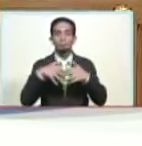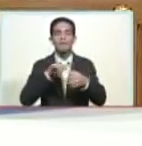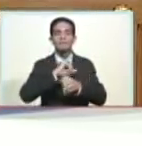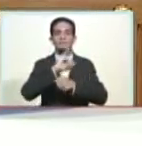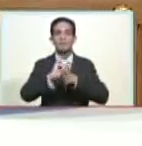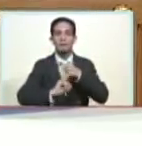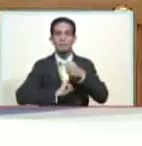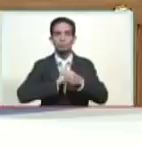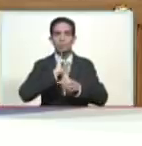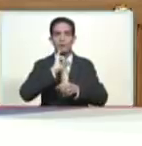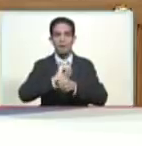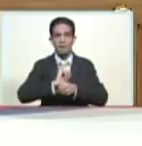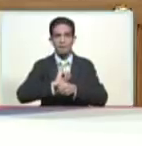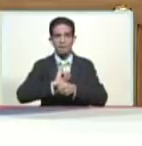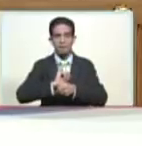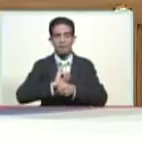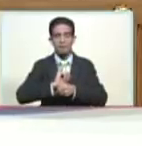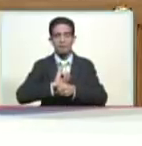internacionales.